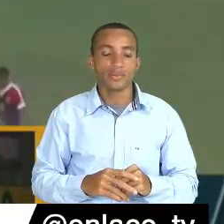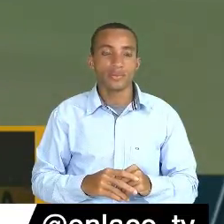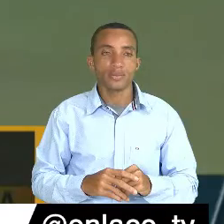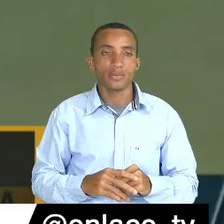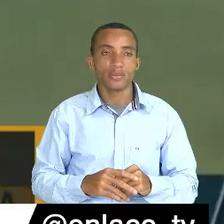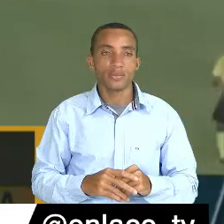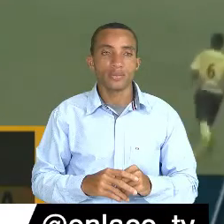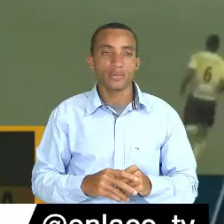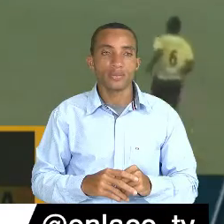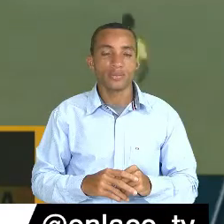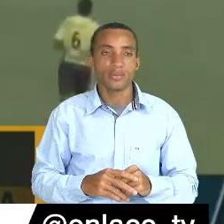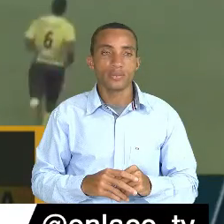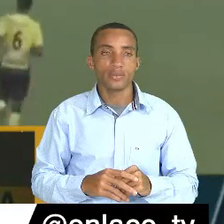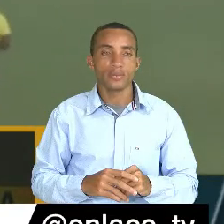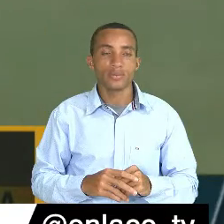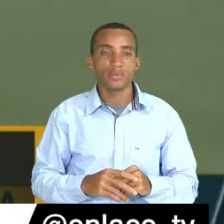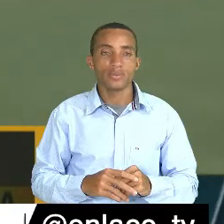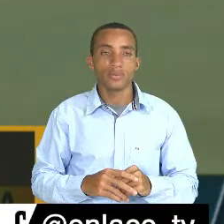¡Gol!